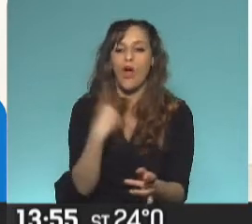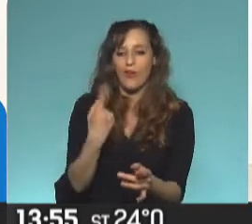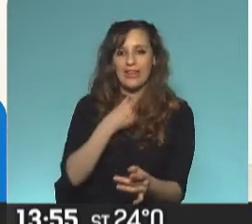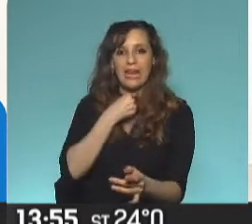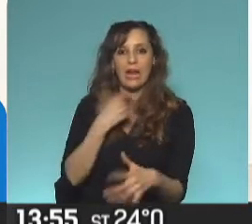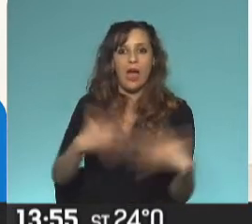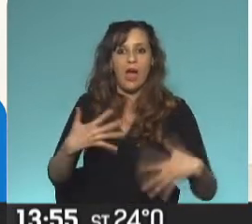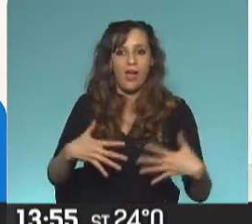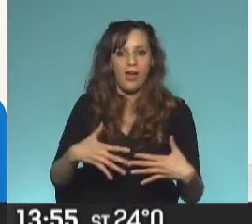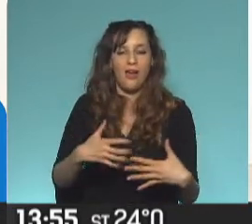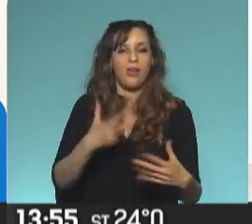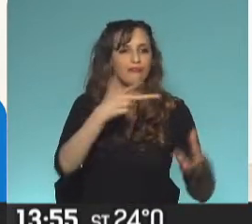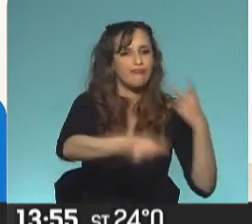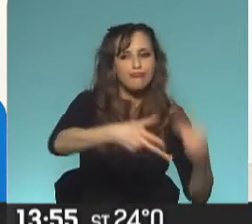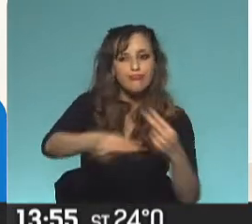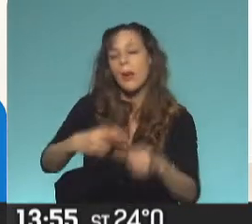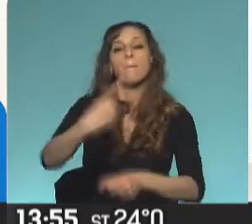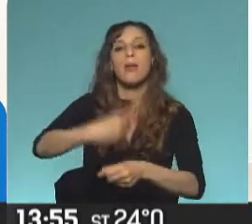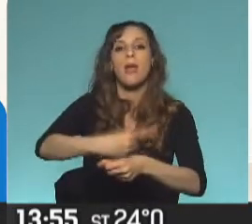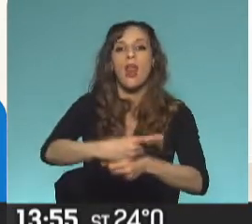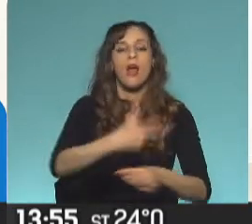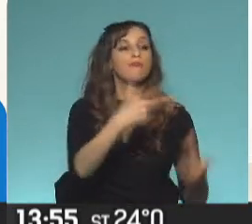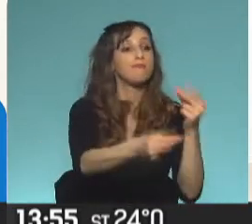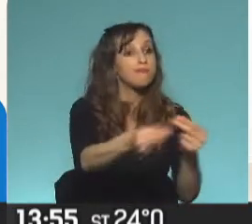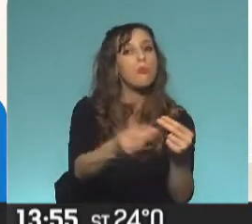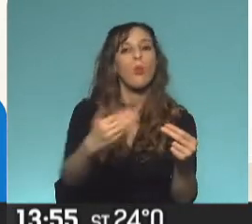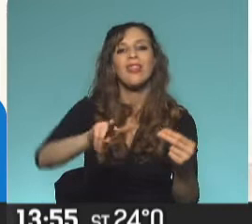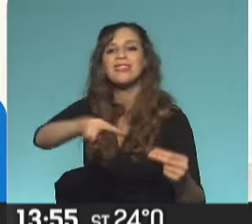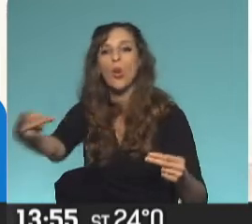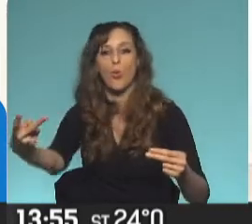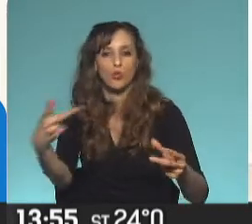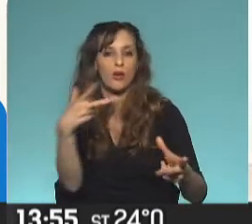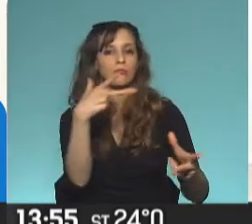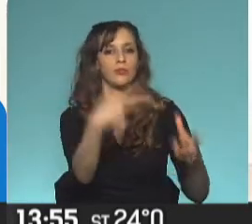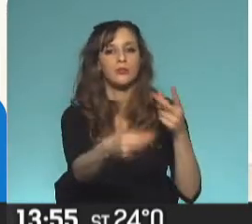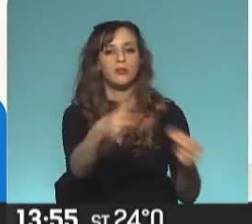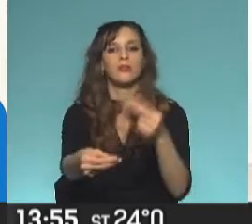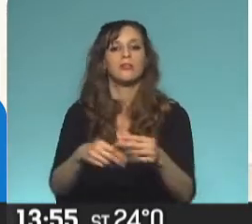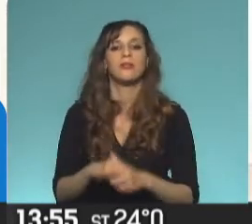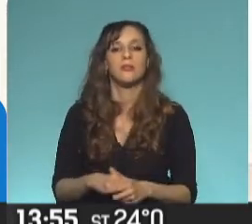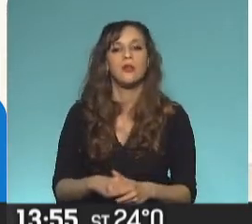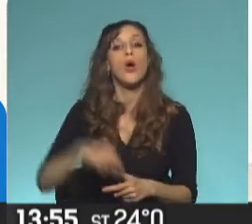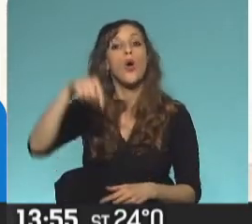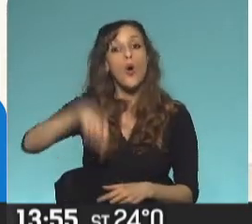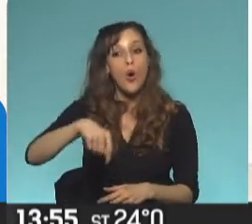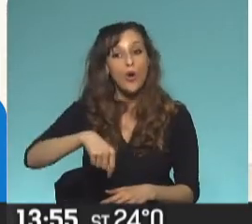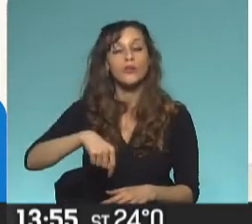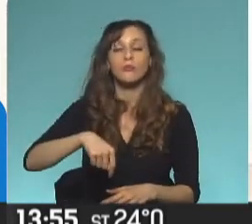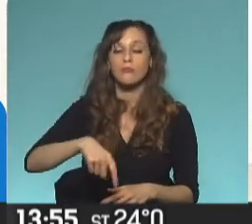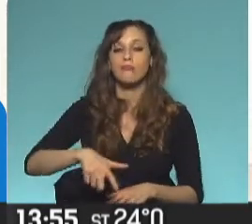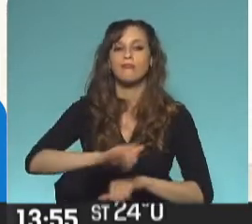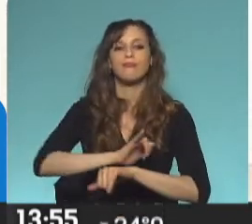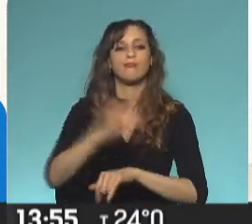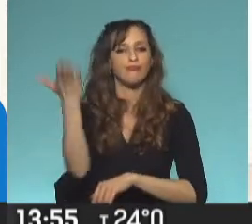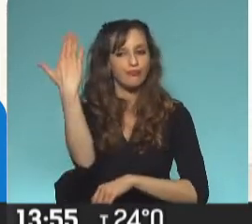porque a medida que vamos dando la primera dosis podemos pasar a la segunda pronto hoy se anunció que salió